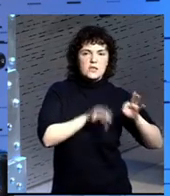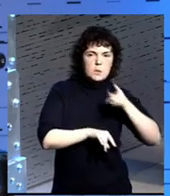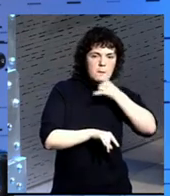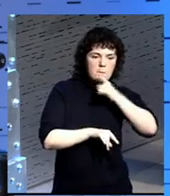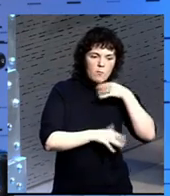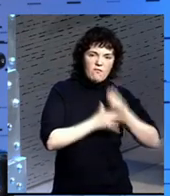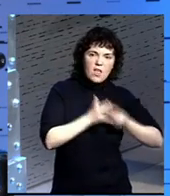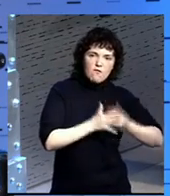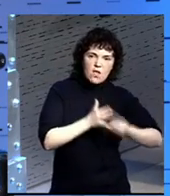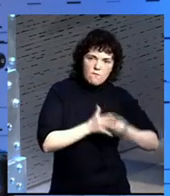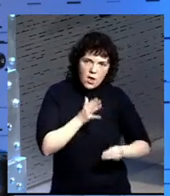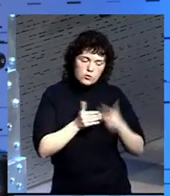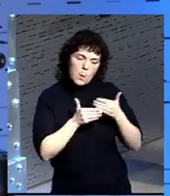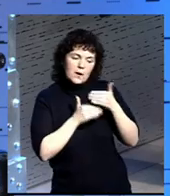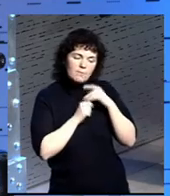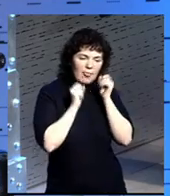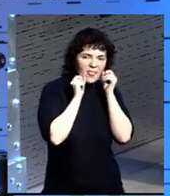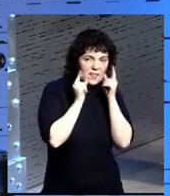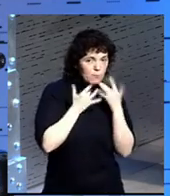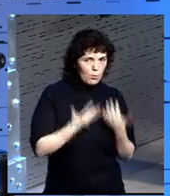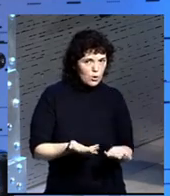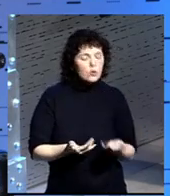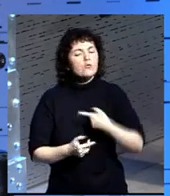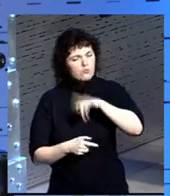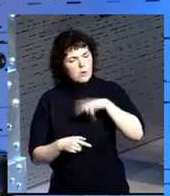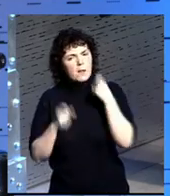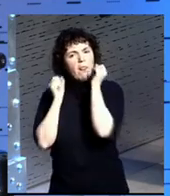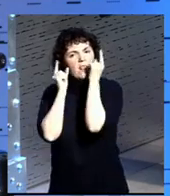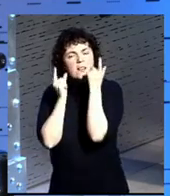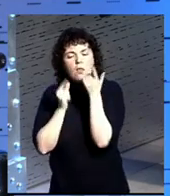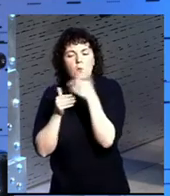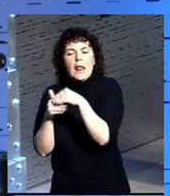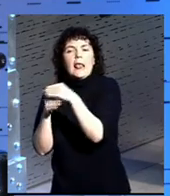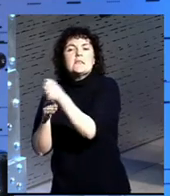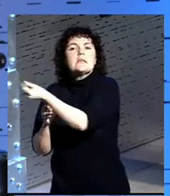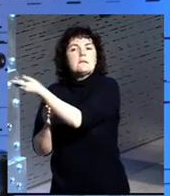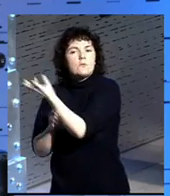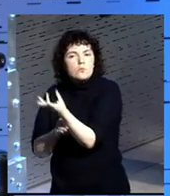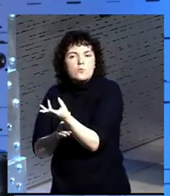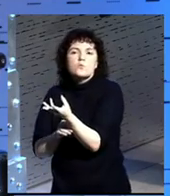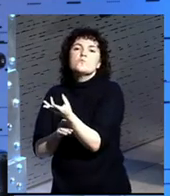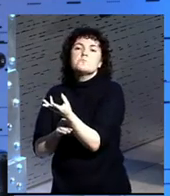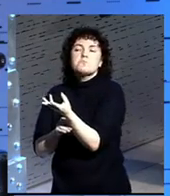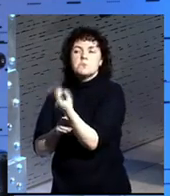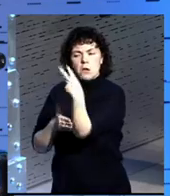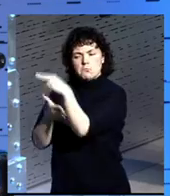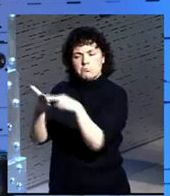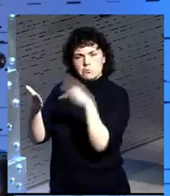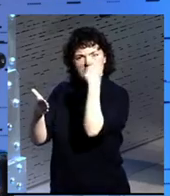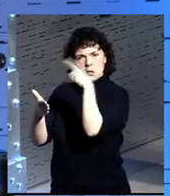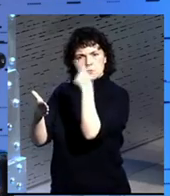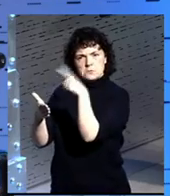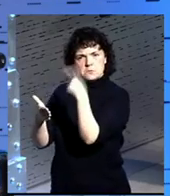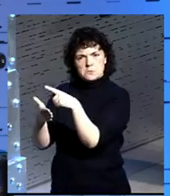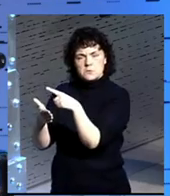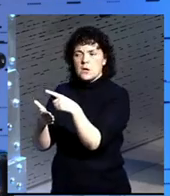de la proposición a los clientes. También hemos detectado que hay clientes que vienen muy leídos,